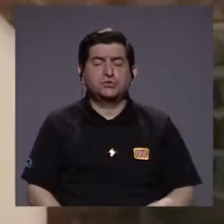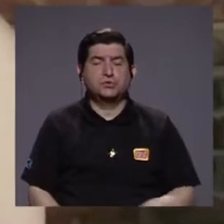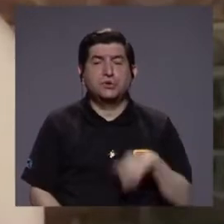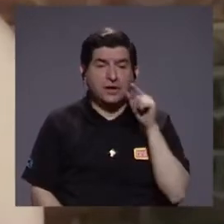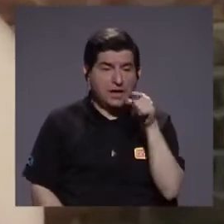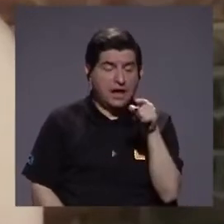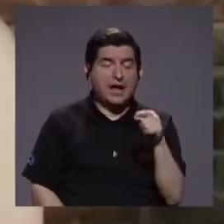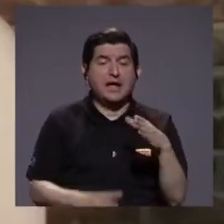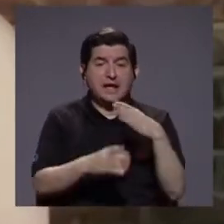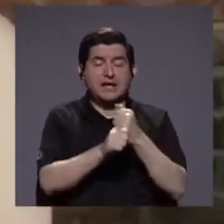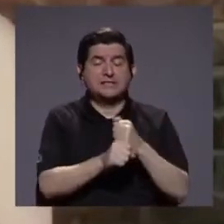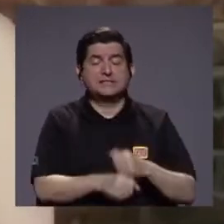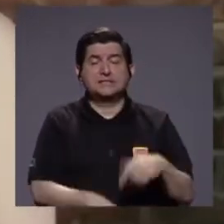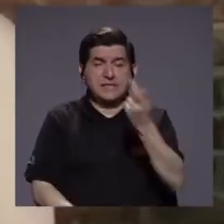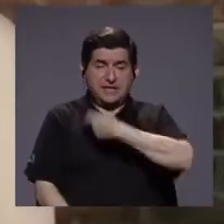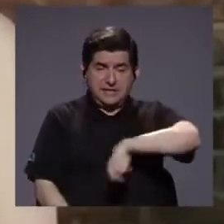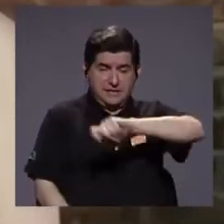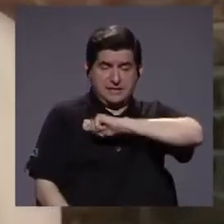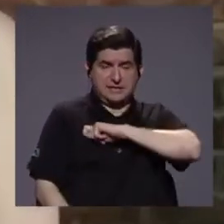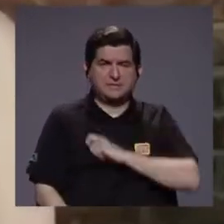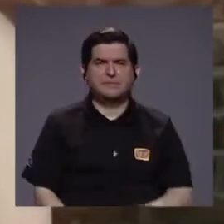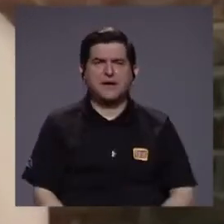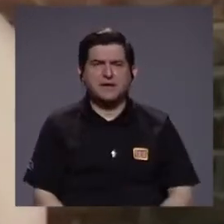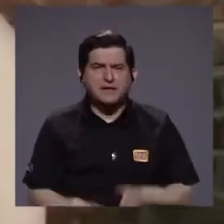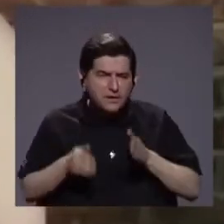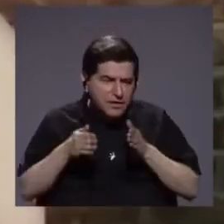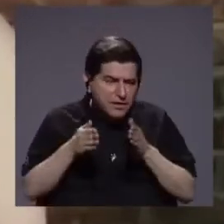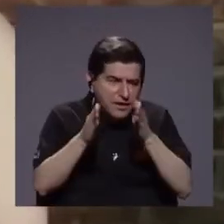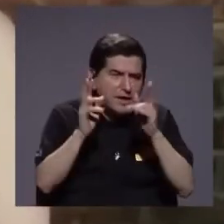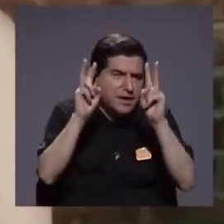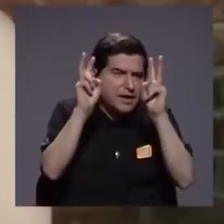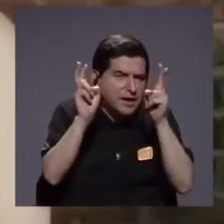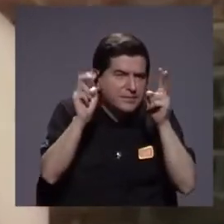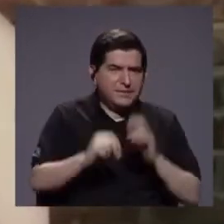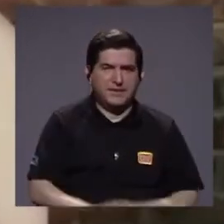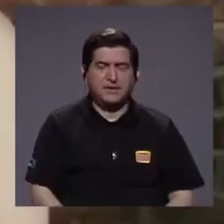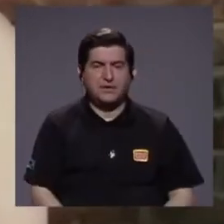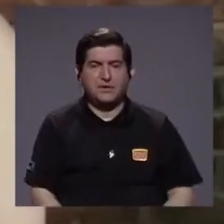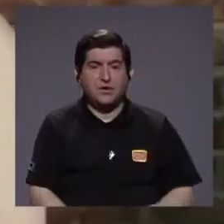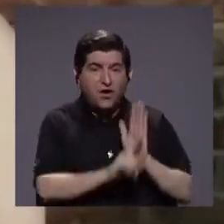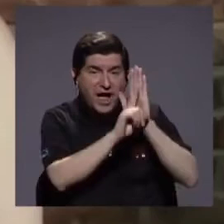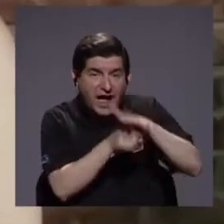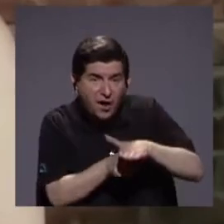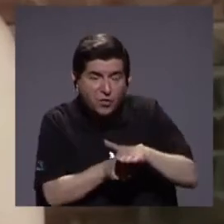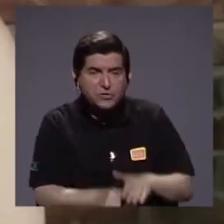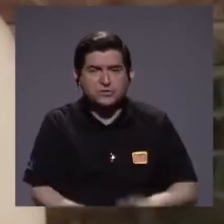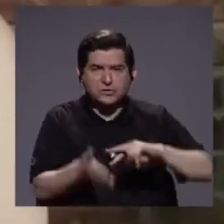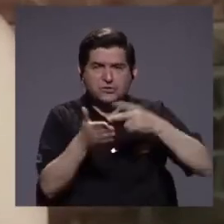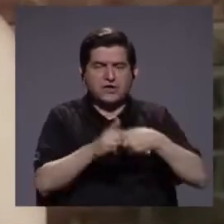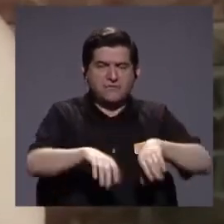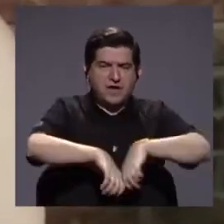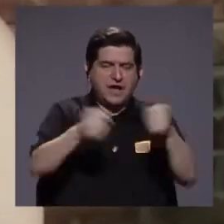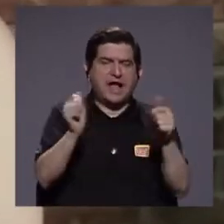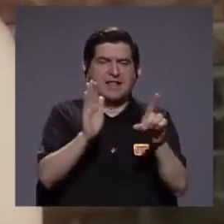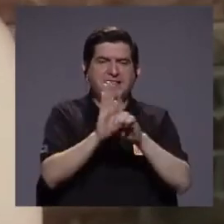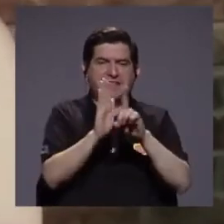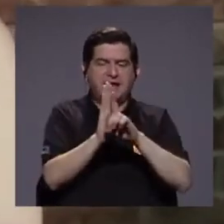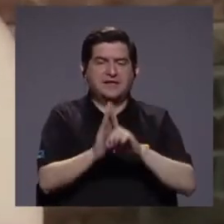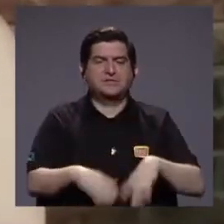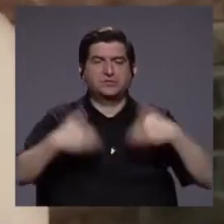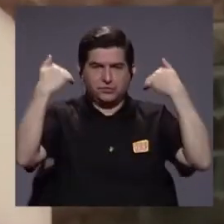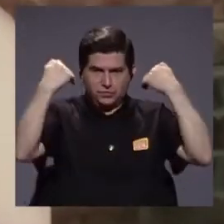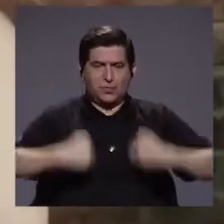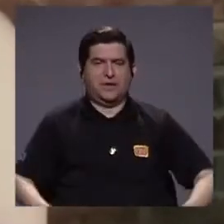que la realicé en España, que tiene una visión y han caminado un poquito más sobre el tema. El acoso es una violación de los derechos fundamentales del ser